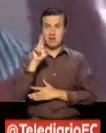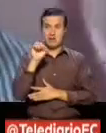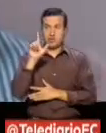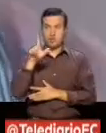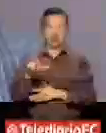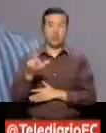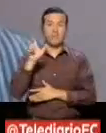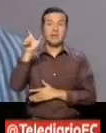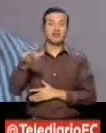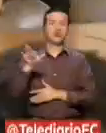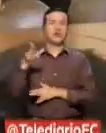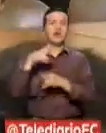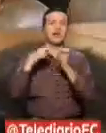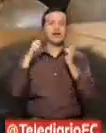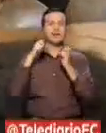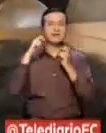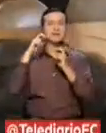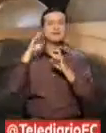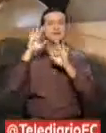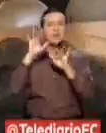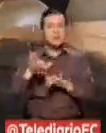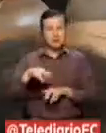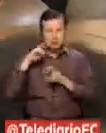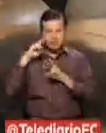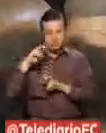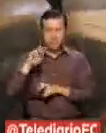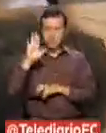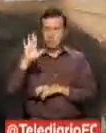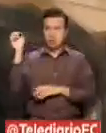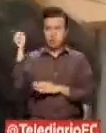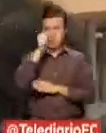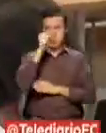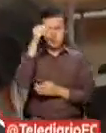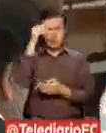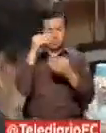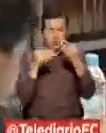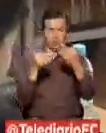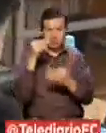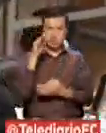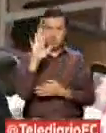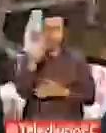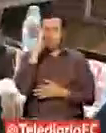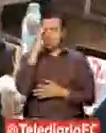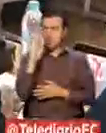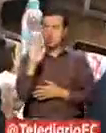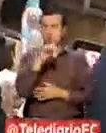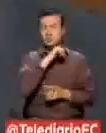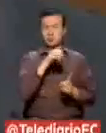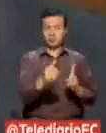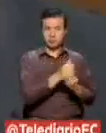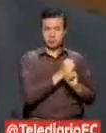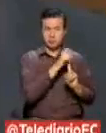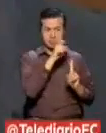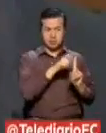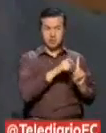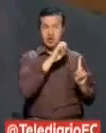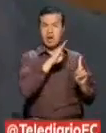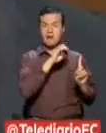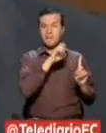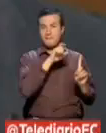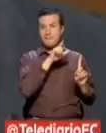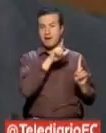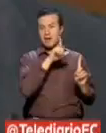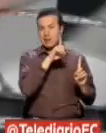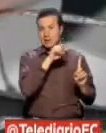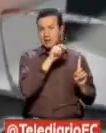de Inteligencia, quien se encuentra en España y fue llamado a juicio por el delito de plagio, tras ser vinculado en las investigaciones del secuestro de